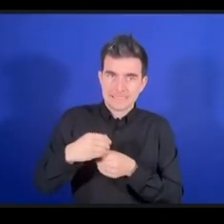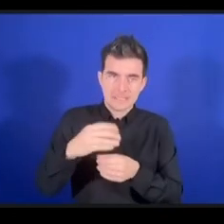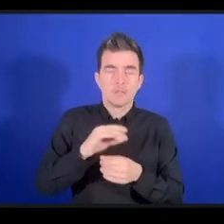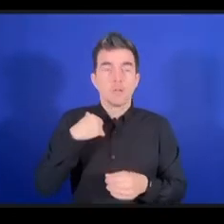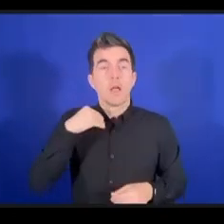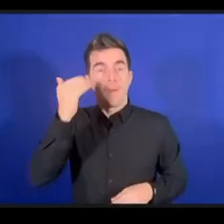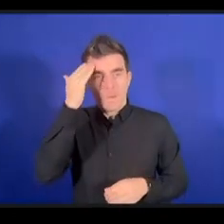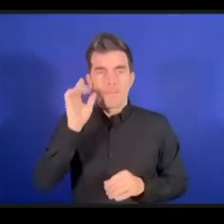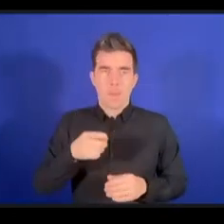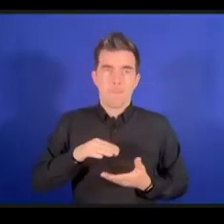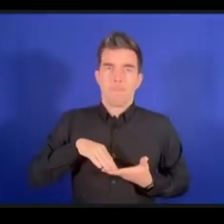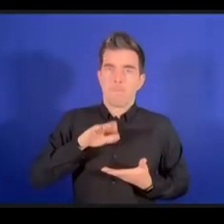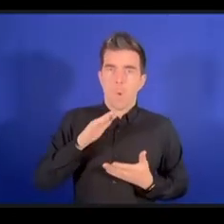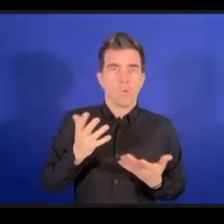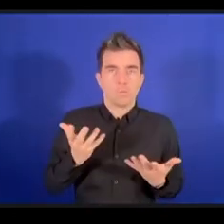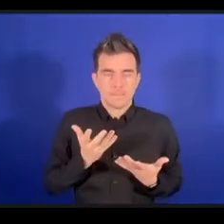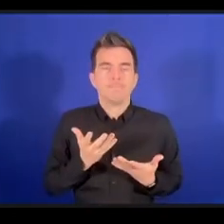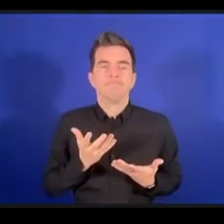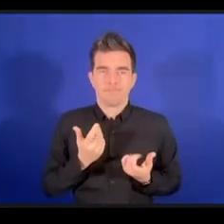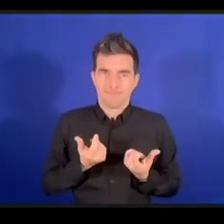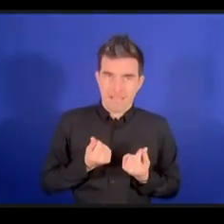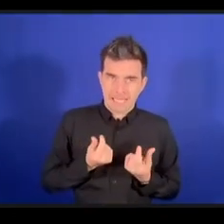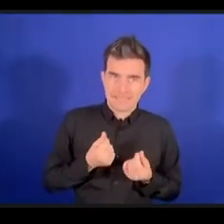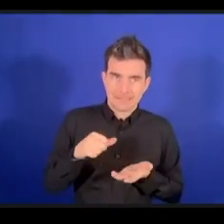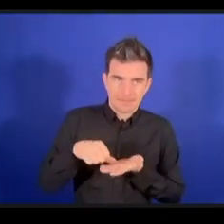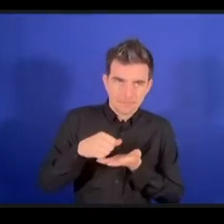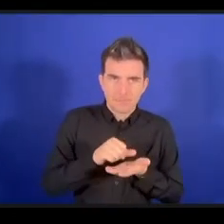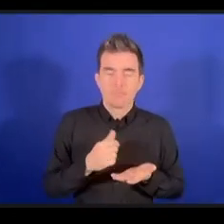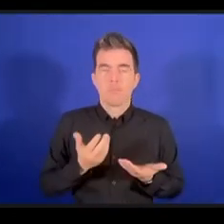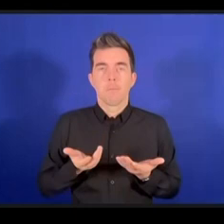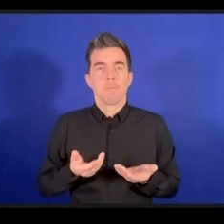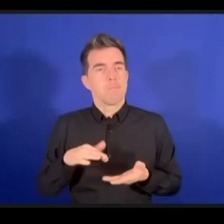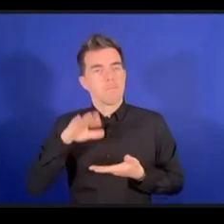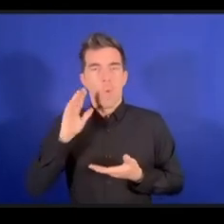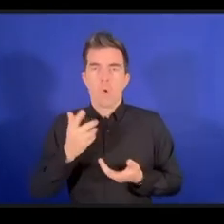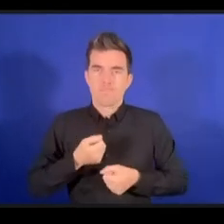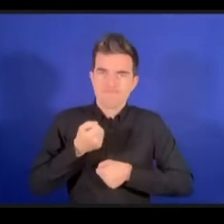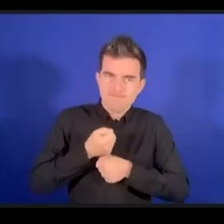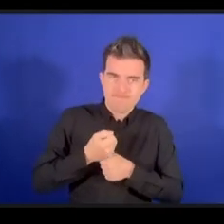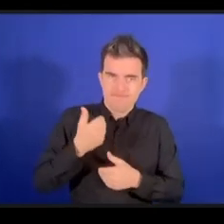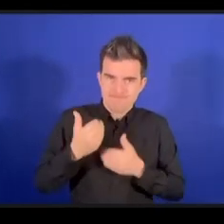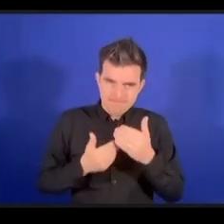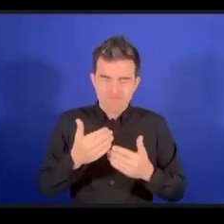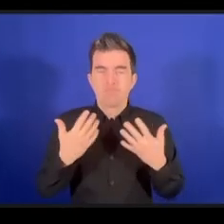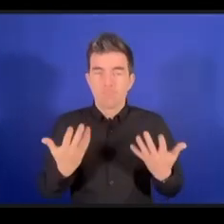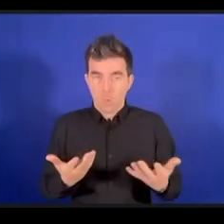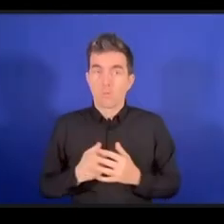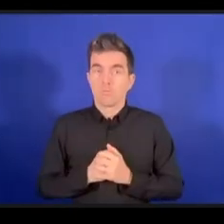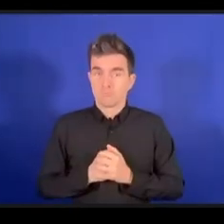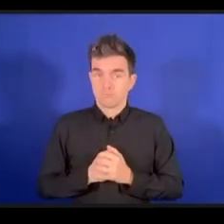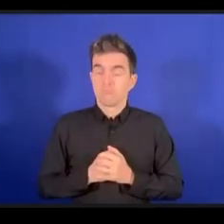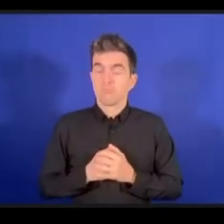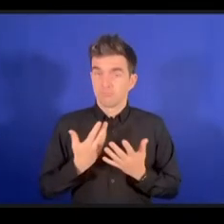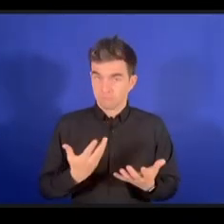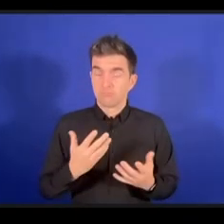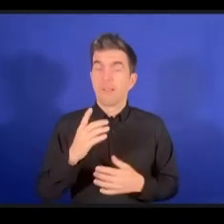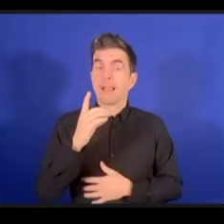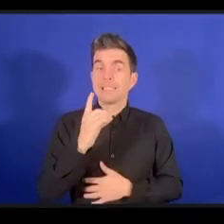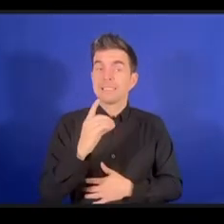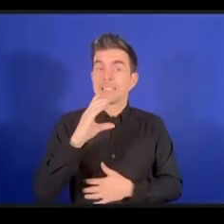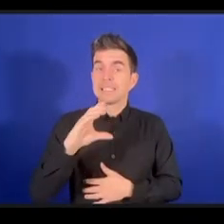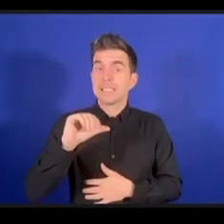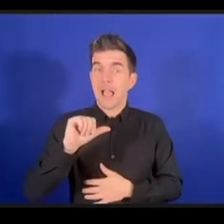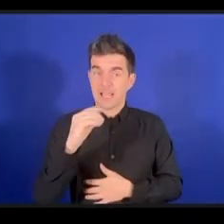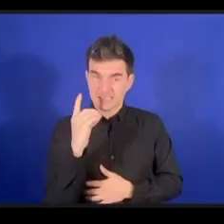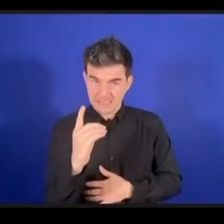también este año eh tuvimos a tres miembros de regiones diferentes uno de África uno de